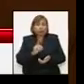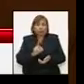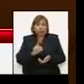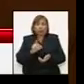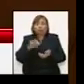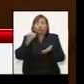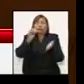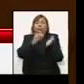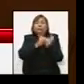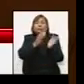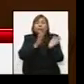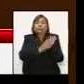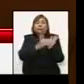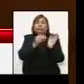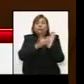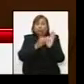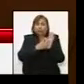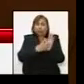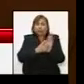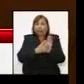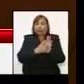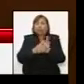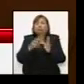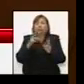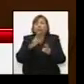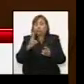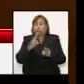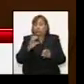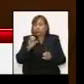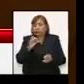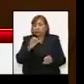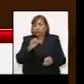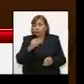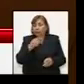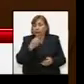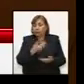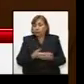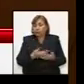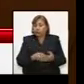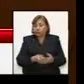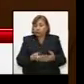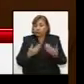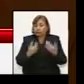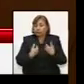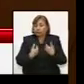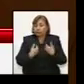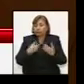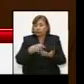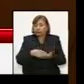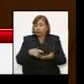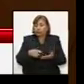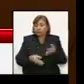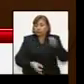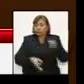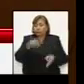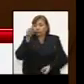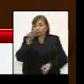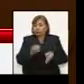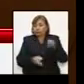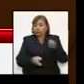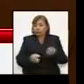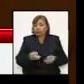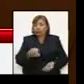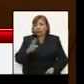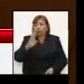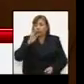se registre en el registro de requisitorias aquellas personas que también tienen que ir a la judicial. Pero la